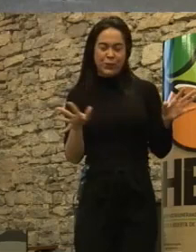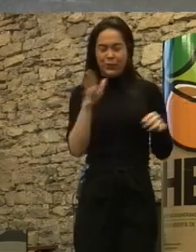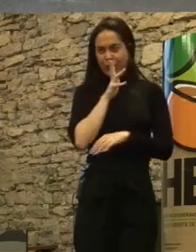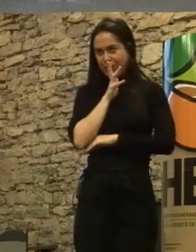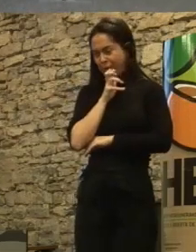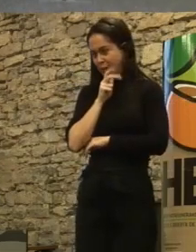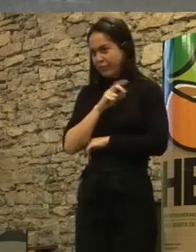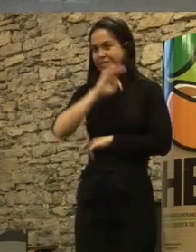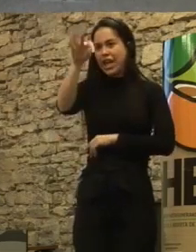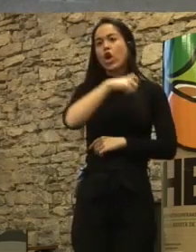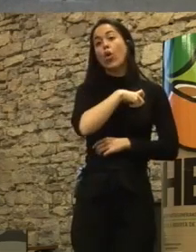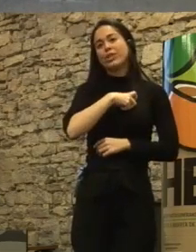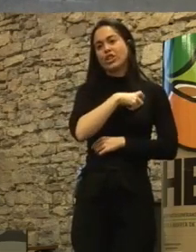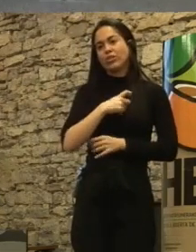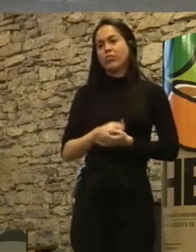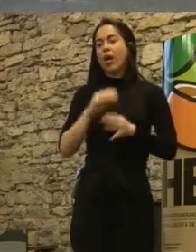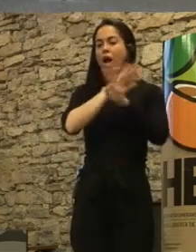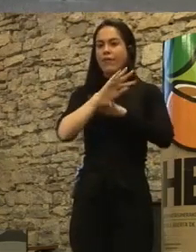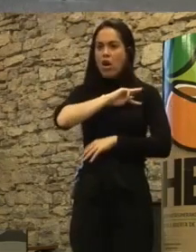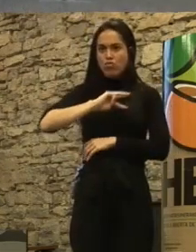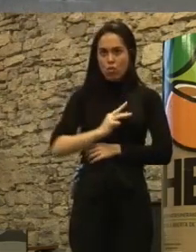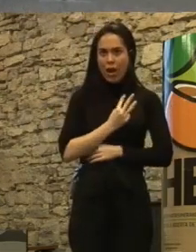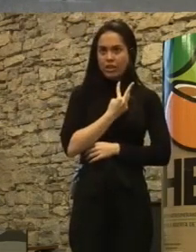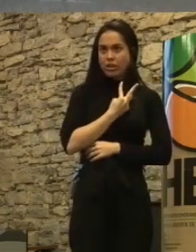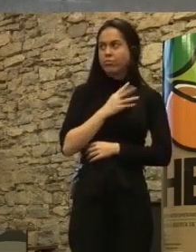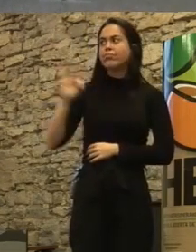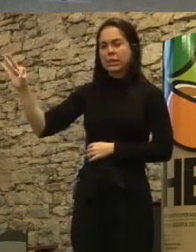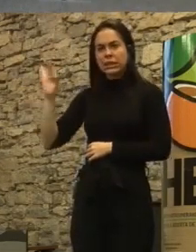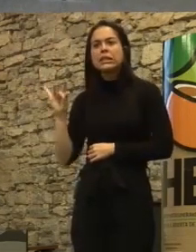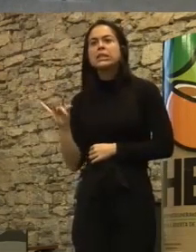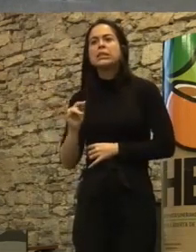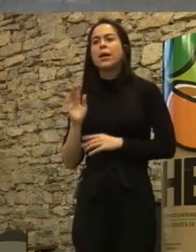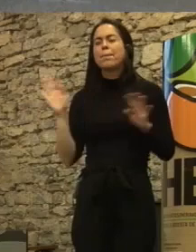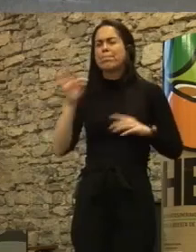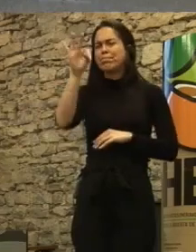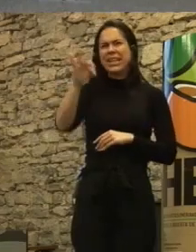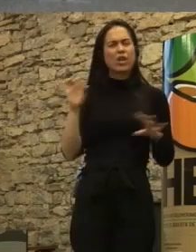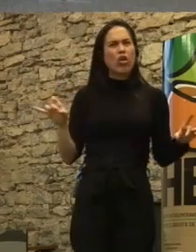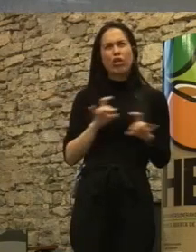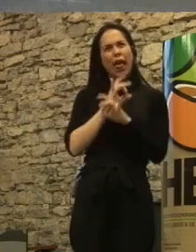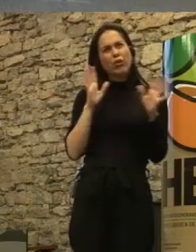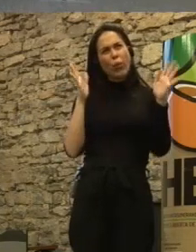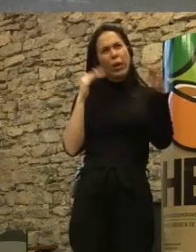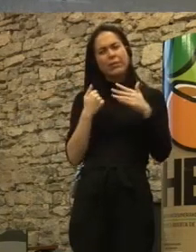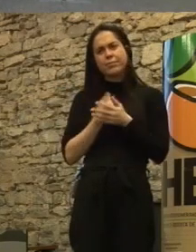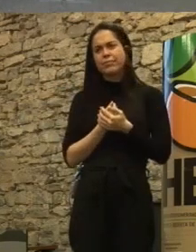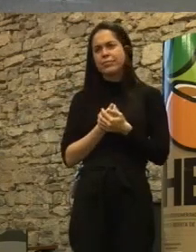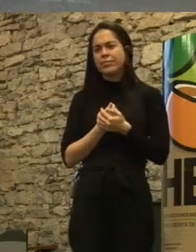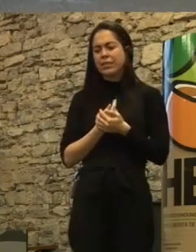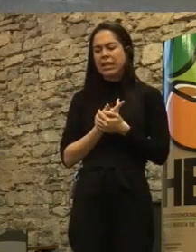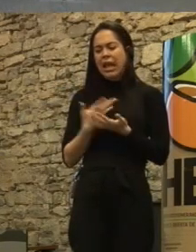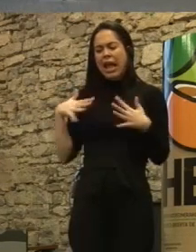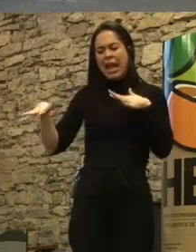comisiones. Y al final la cosa termina en Washington, ¿no? Sí. Pero no me quedó claro muy bien qué le representa al emprendedor